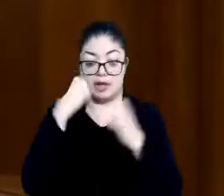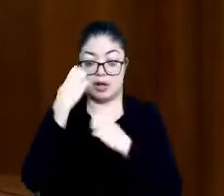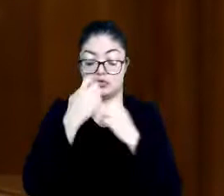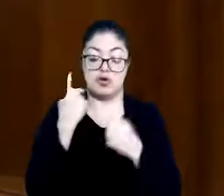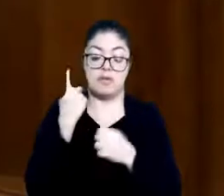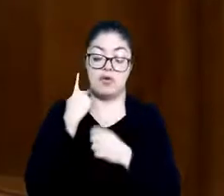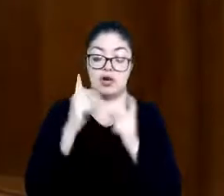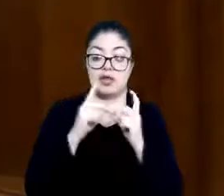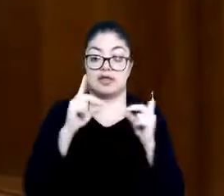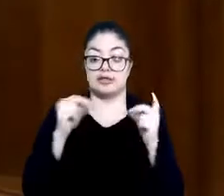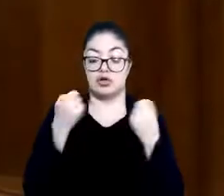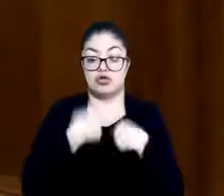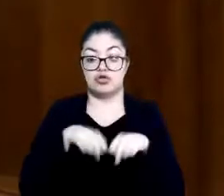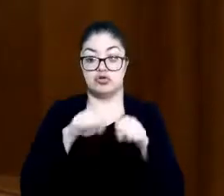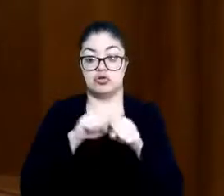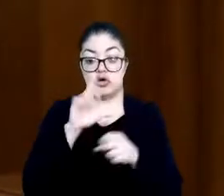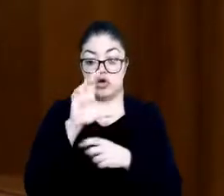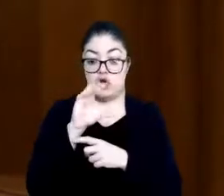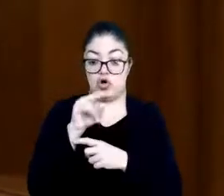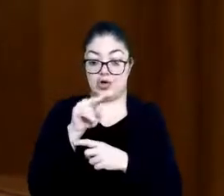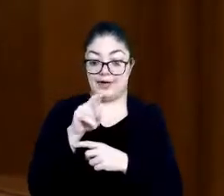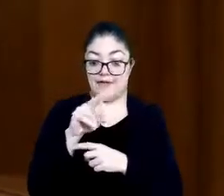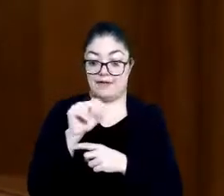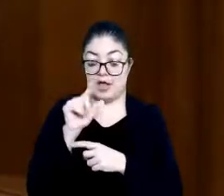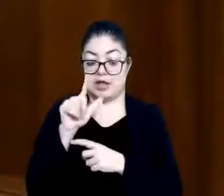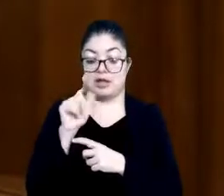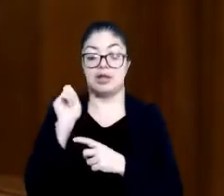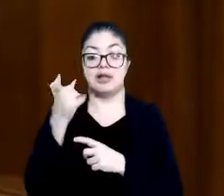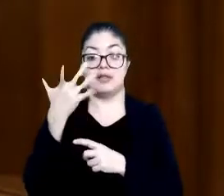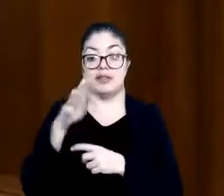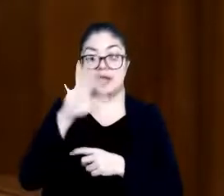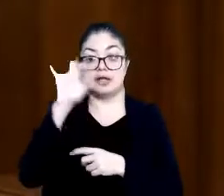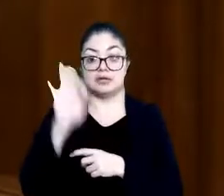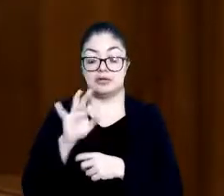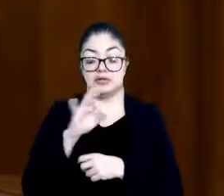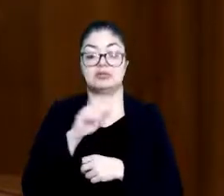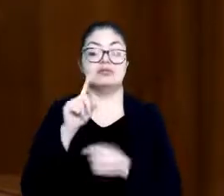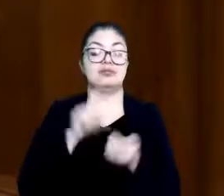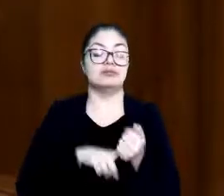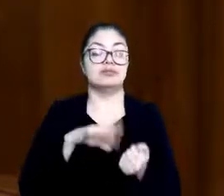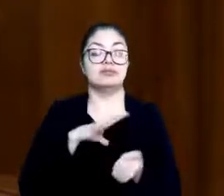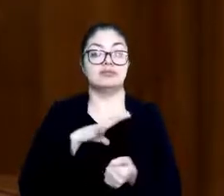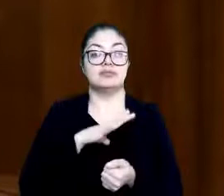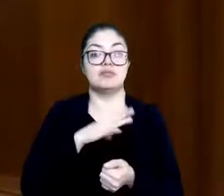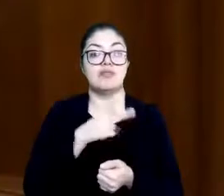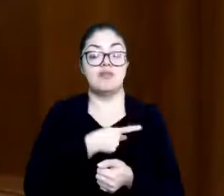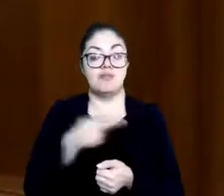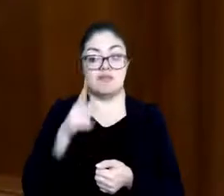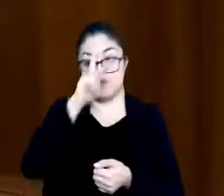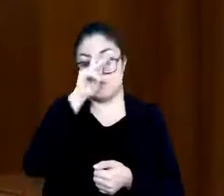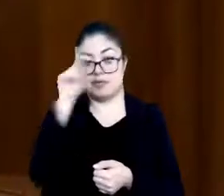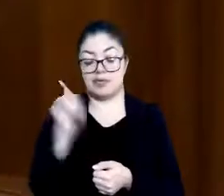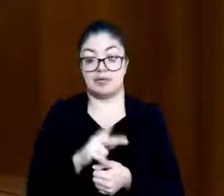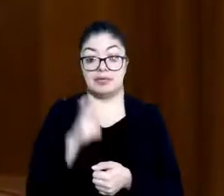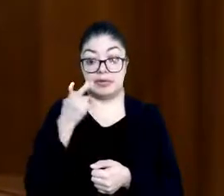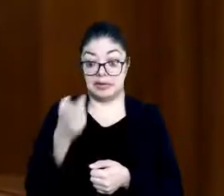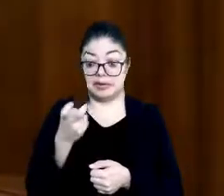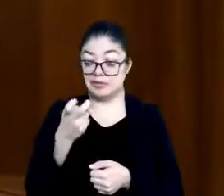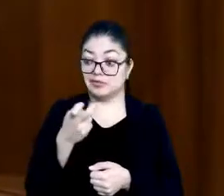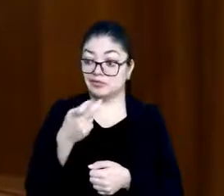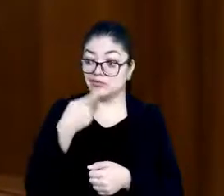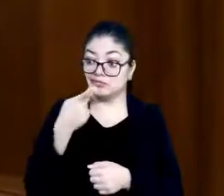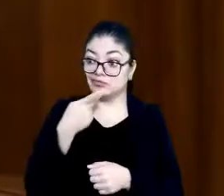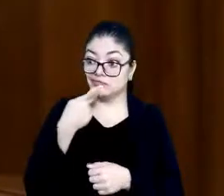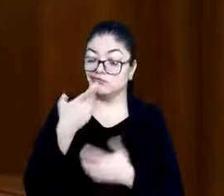de Desarrollo Social, Coneval, y que el 10% viva en pobreza extrema. En este contexto, es